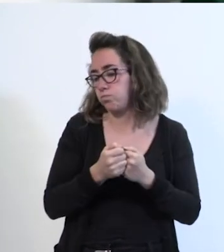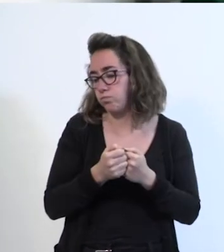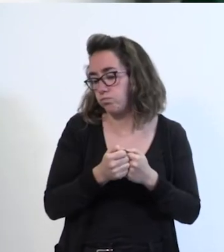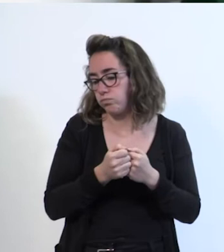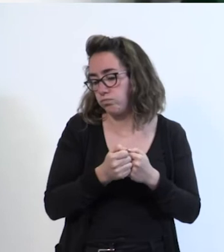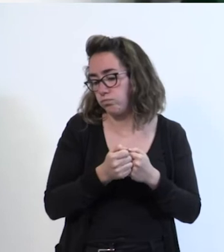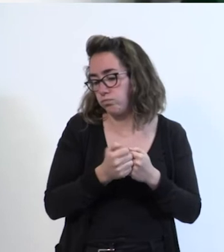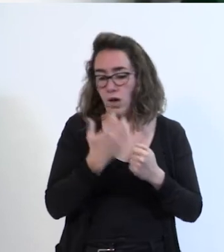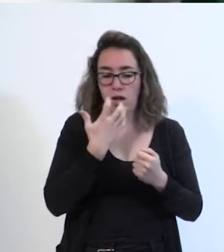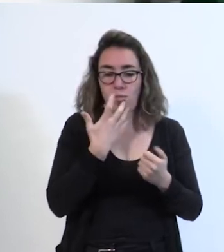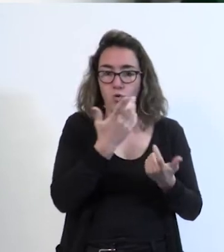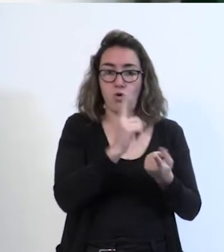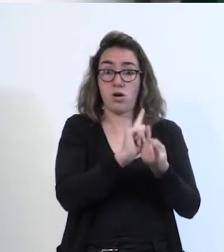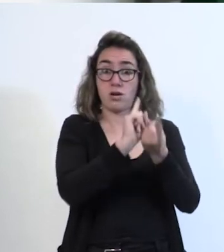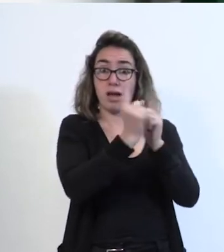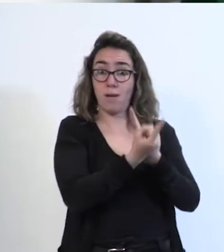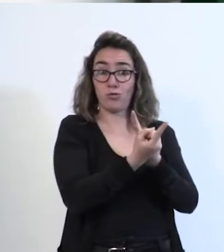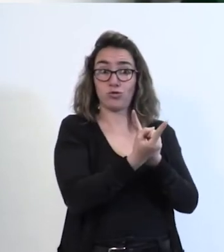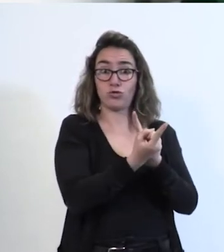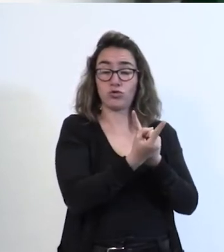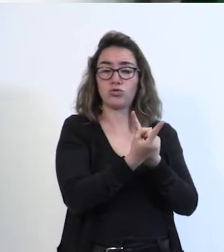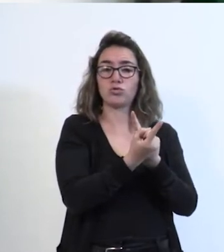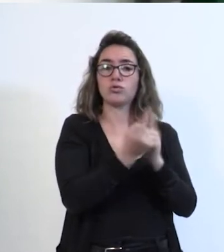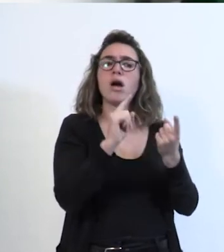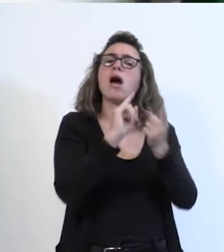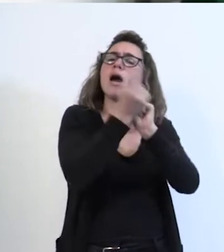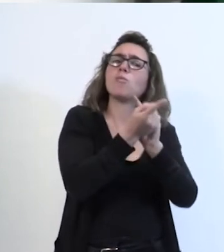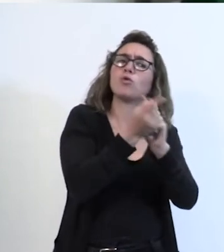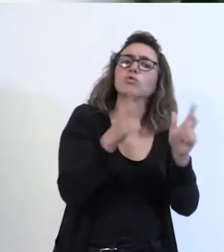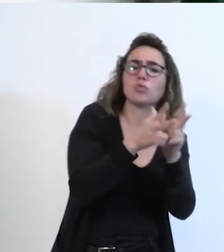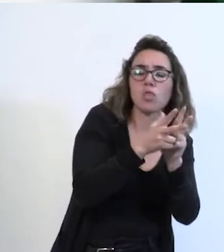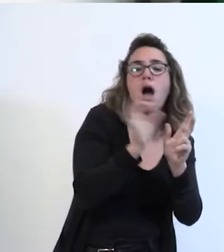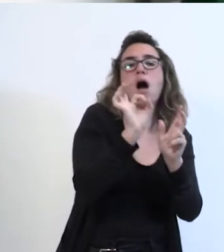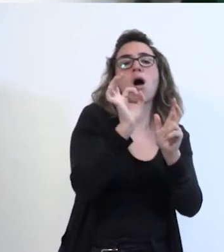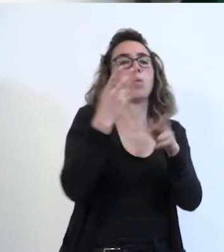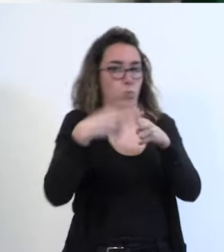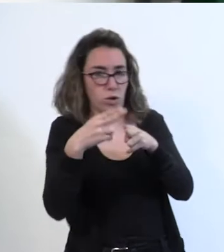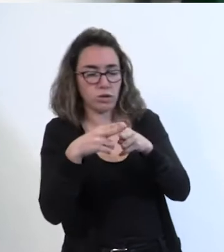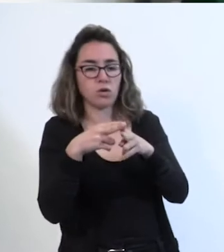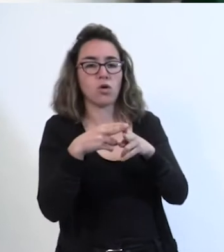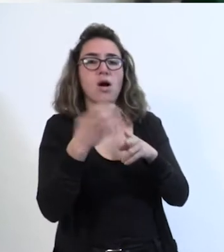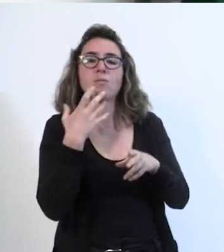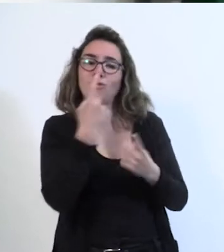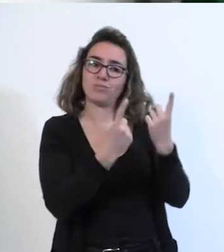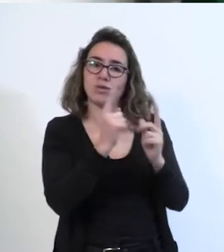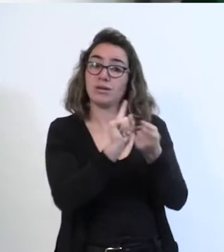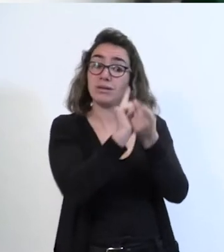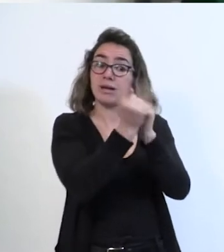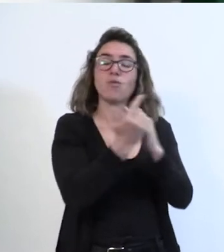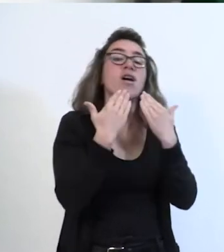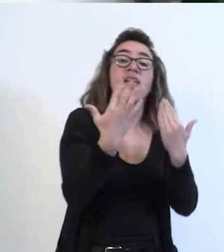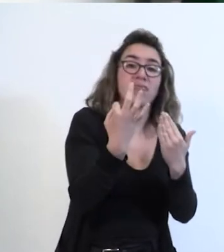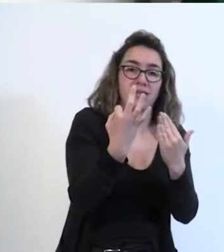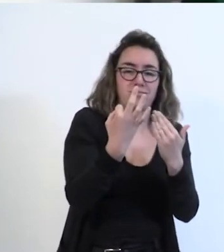ejemplo estos cambios propiciados, cambios sociales o políticos, propiciados, por ejemplo,